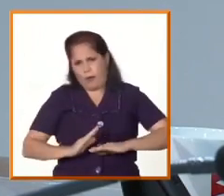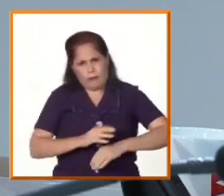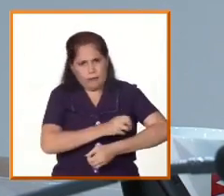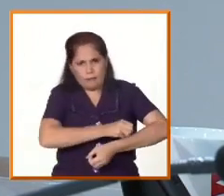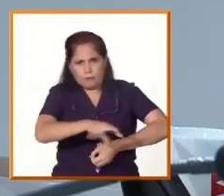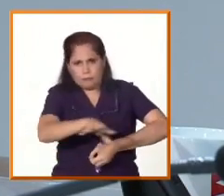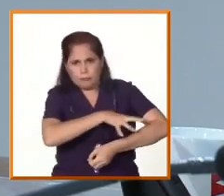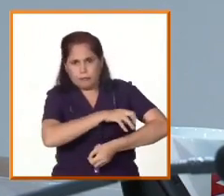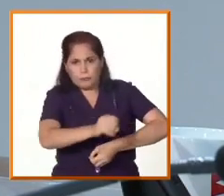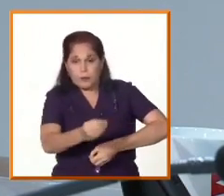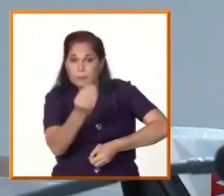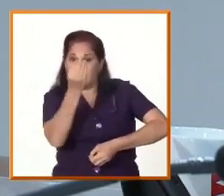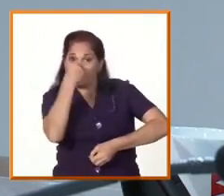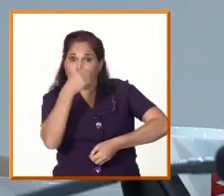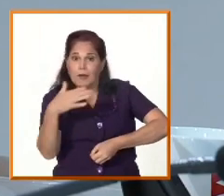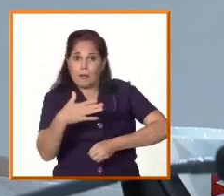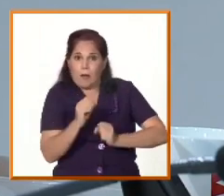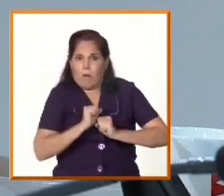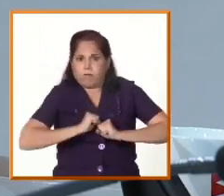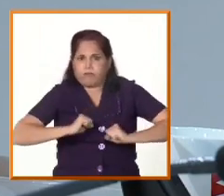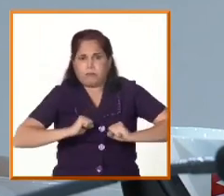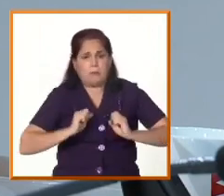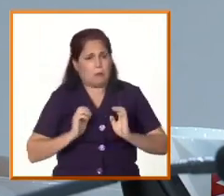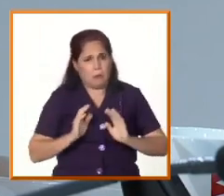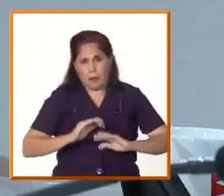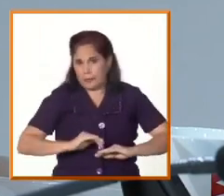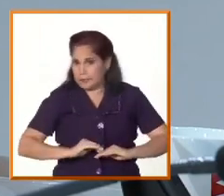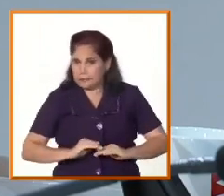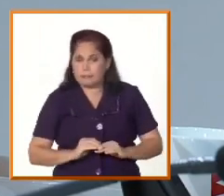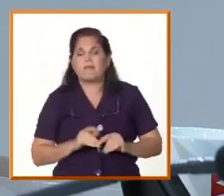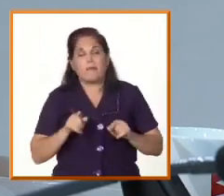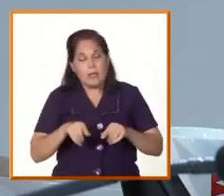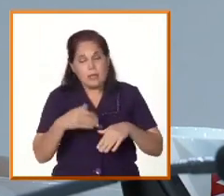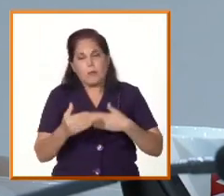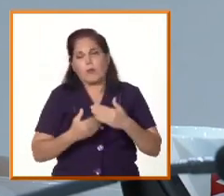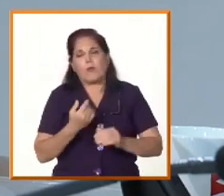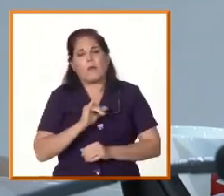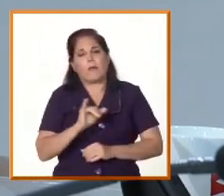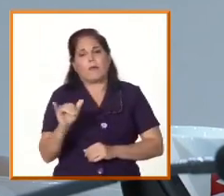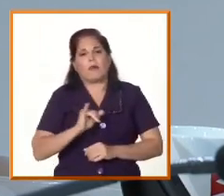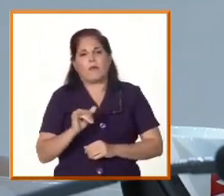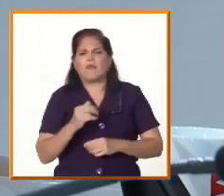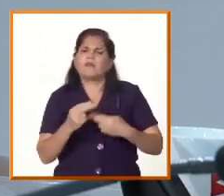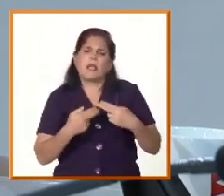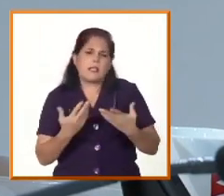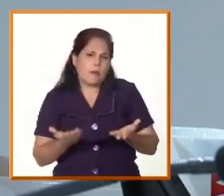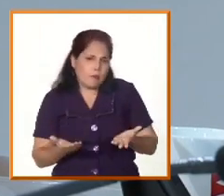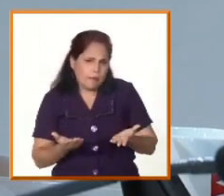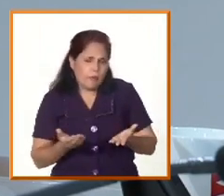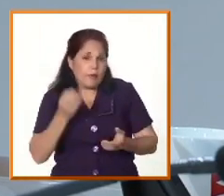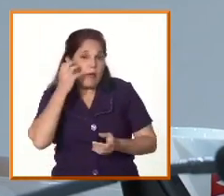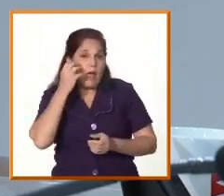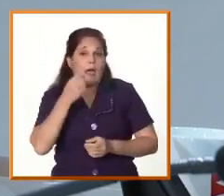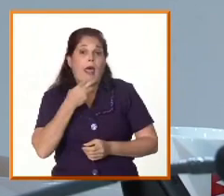tener un desarrollo sostenible de esta acuicultura intensiva de ahí la necesidad entonces de ir al desarrollo